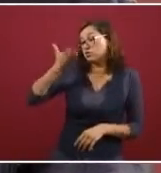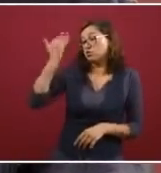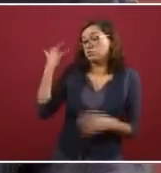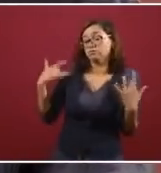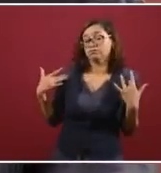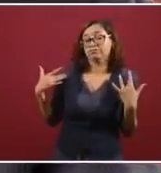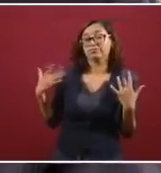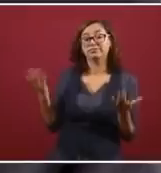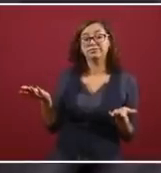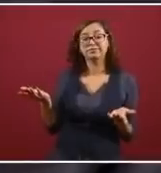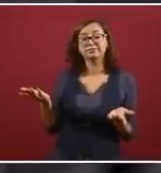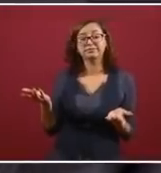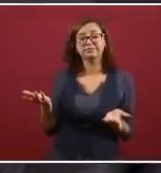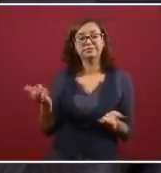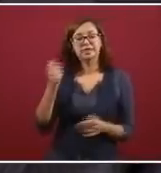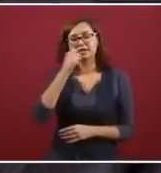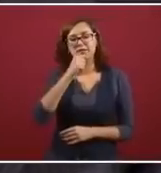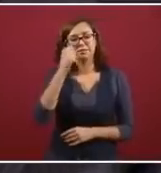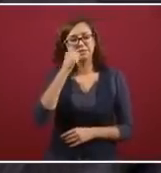que